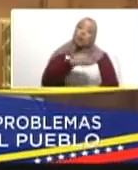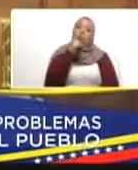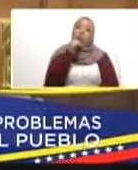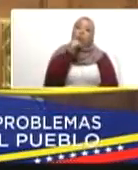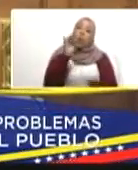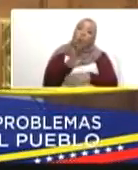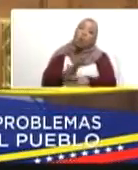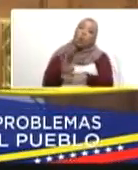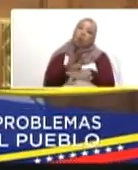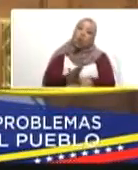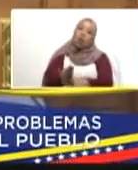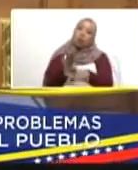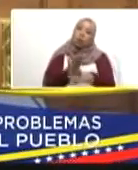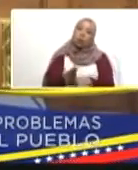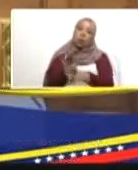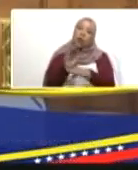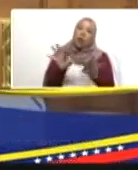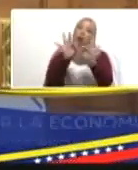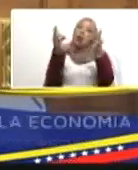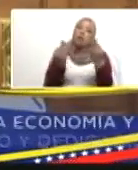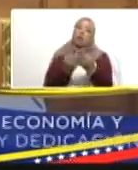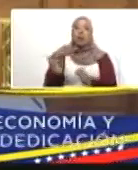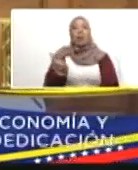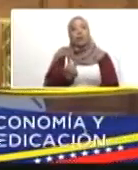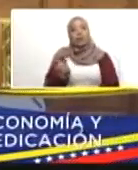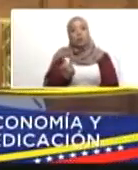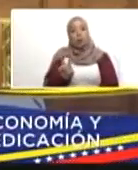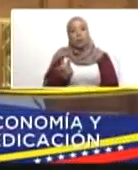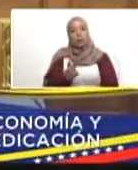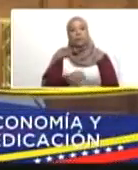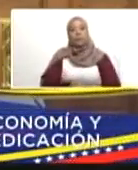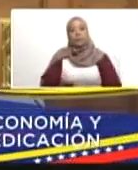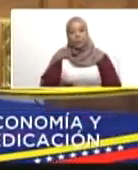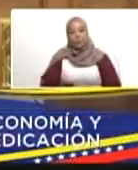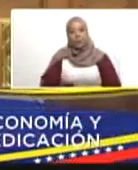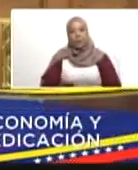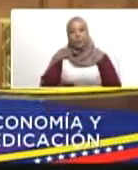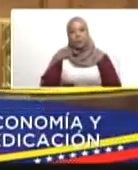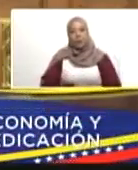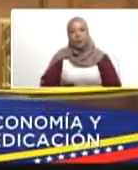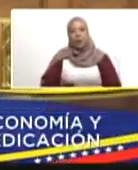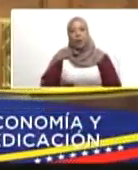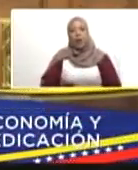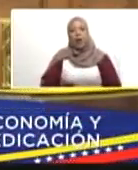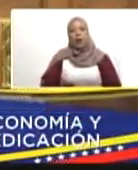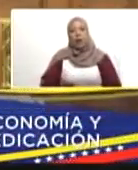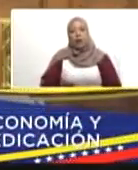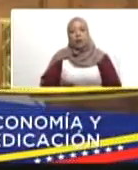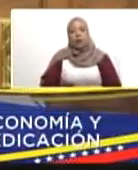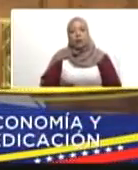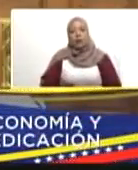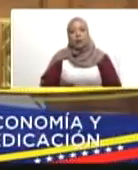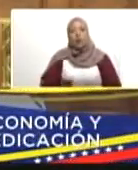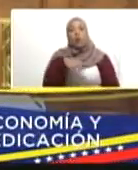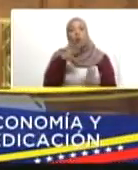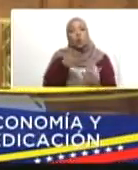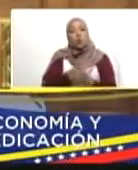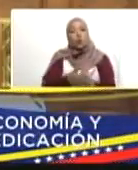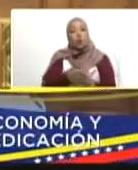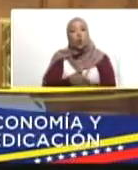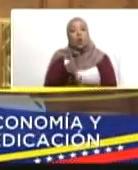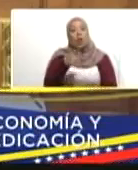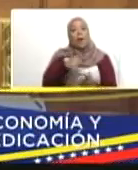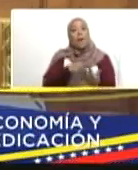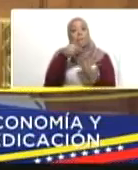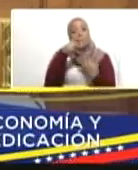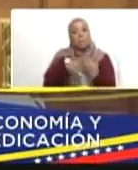para la protección de la familia venezolana puedo decir hoy en el marco del